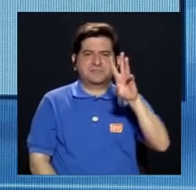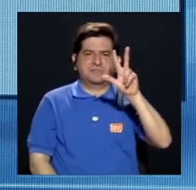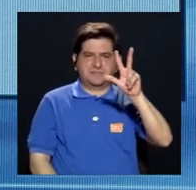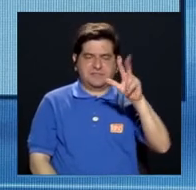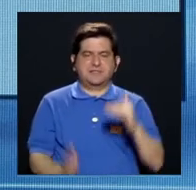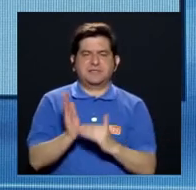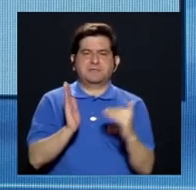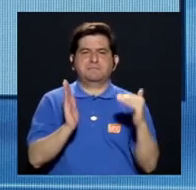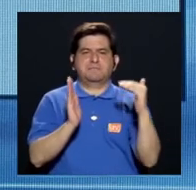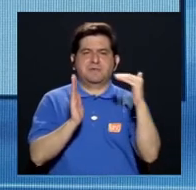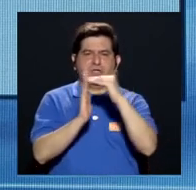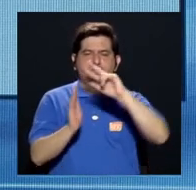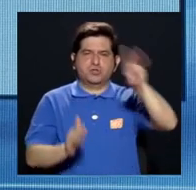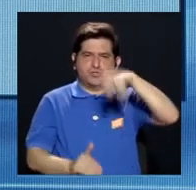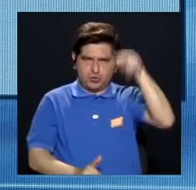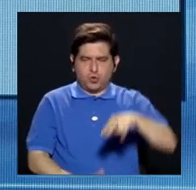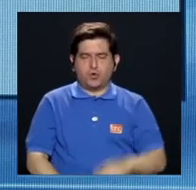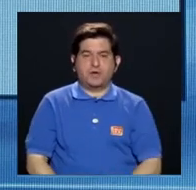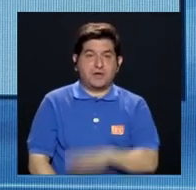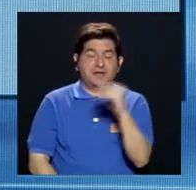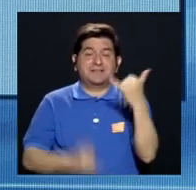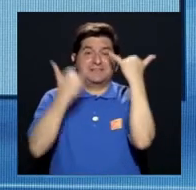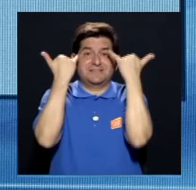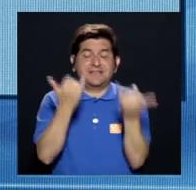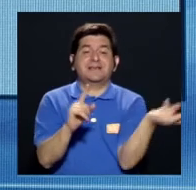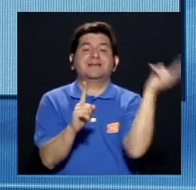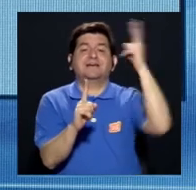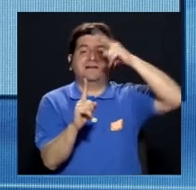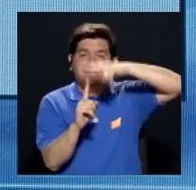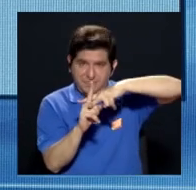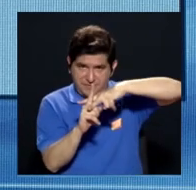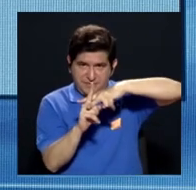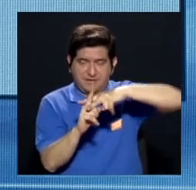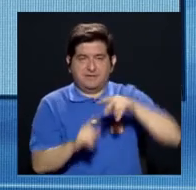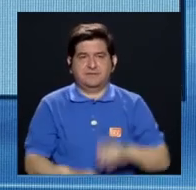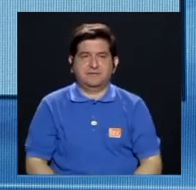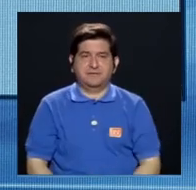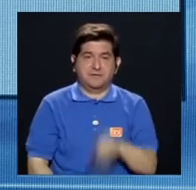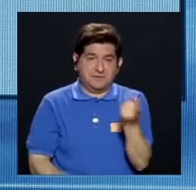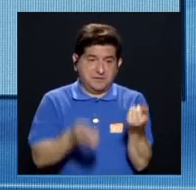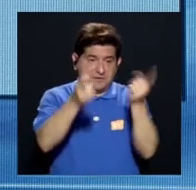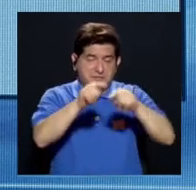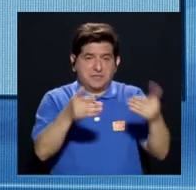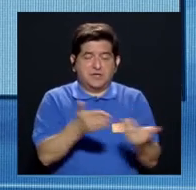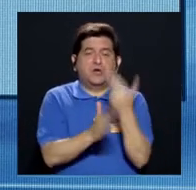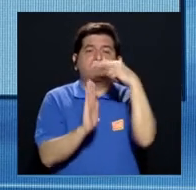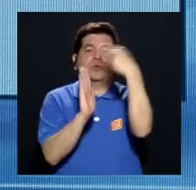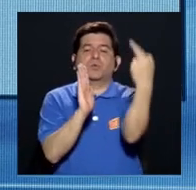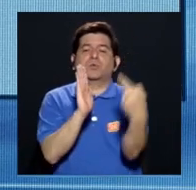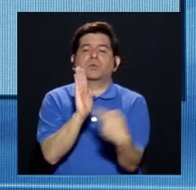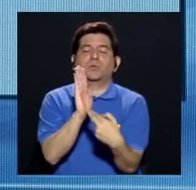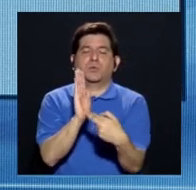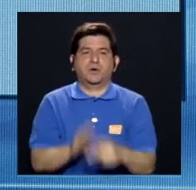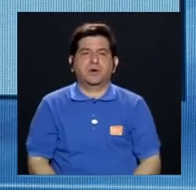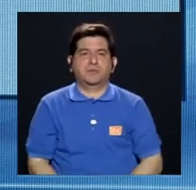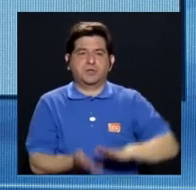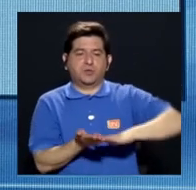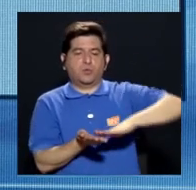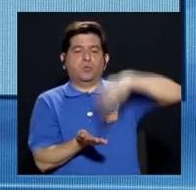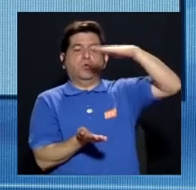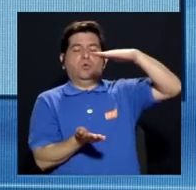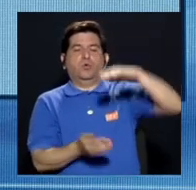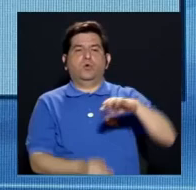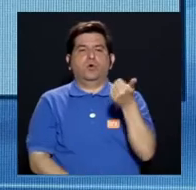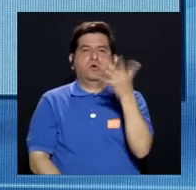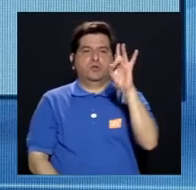millones de colones y cuando entró en vigencia el nuevo reglamento aumentó